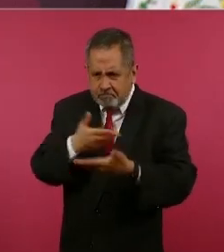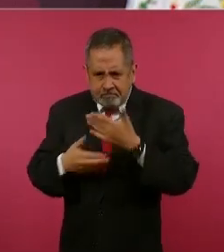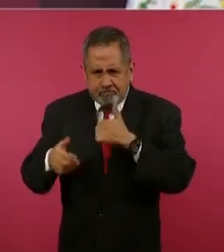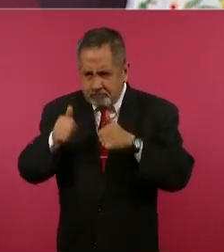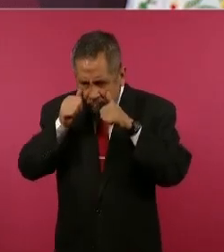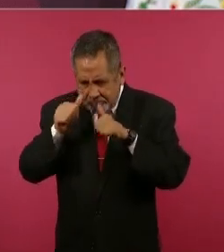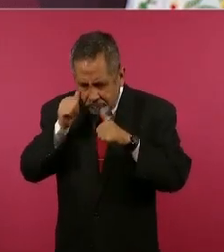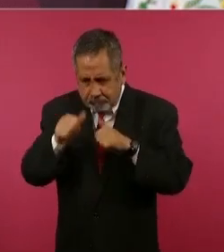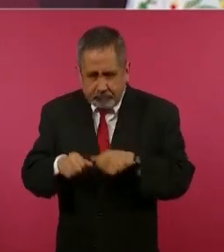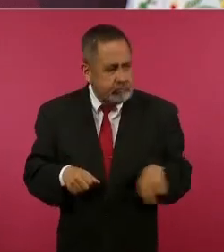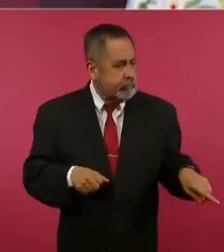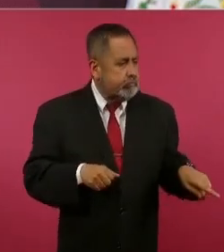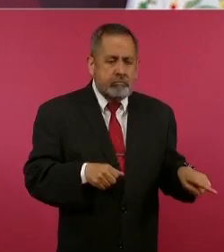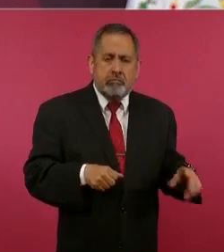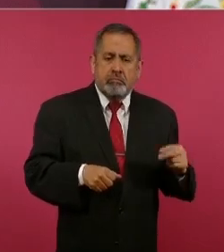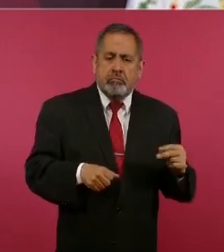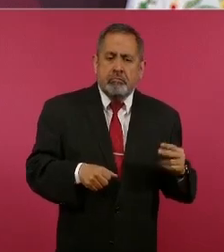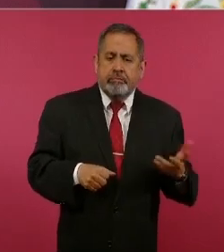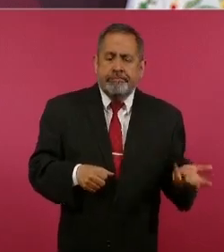que están ahí,